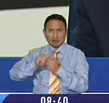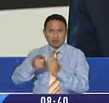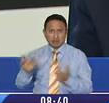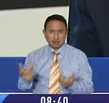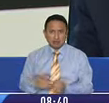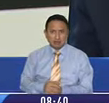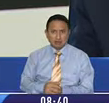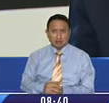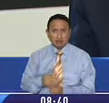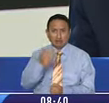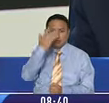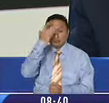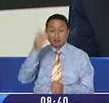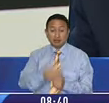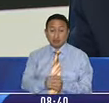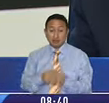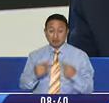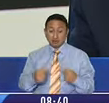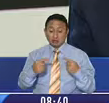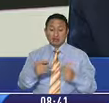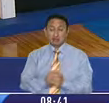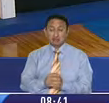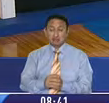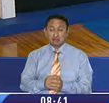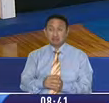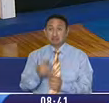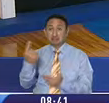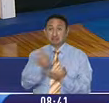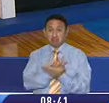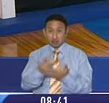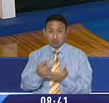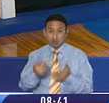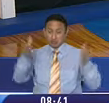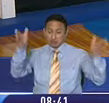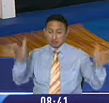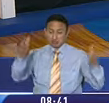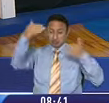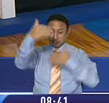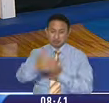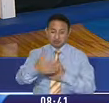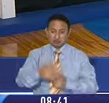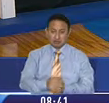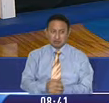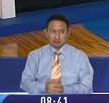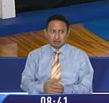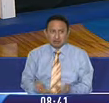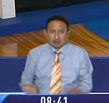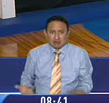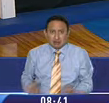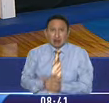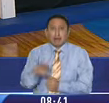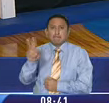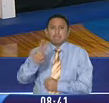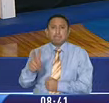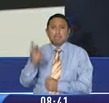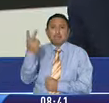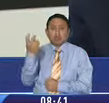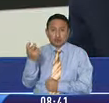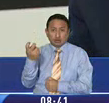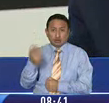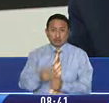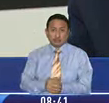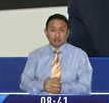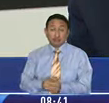esto porque en el día a día, 2 o 3 veces por semana cierran la Plaza Grande. No es posible que un viernes a las 12 del día... Y cada